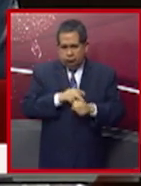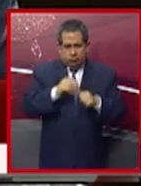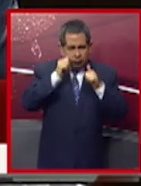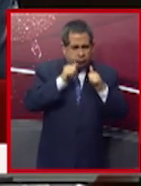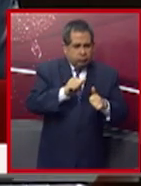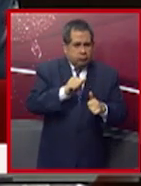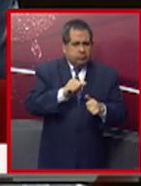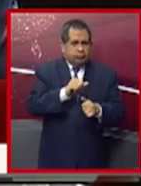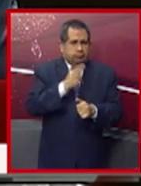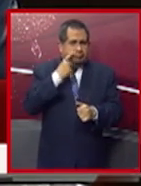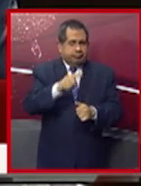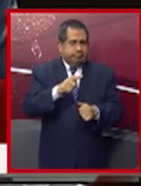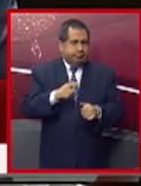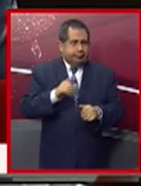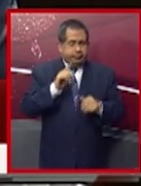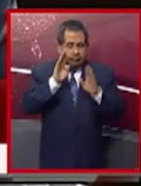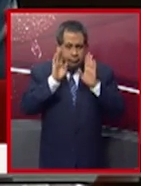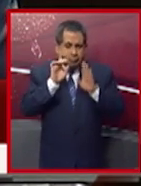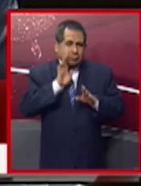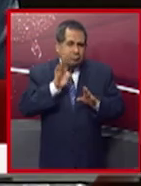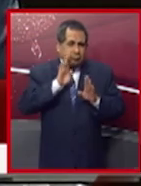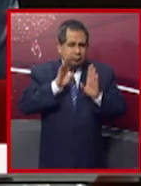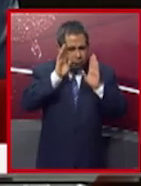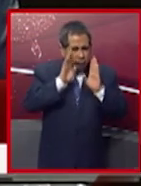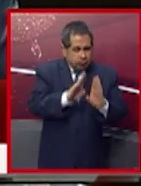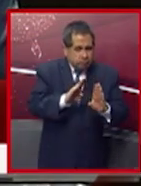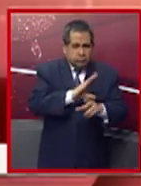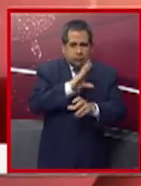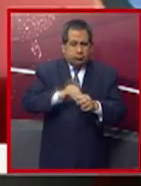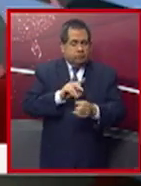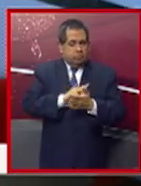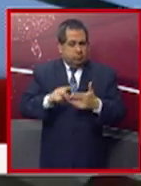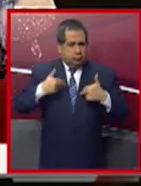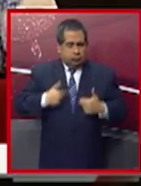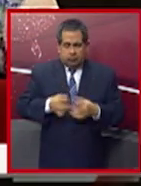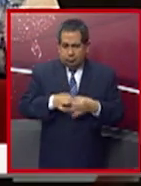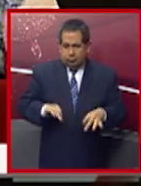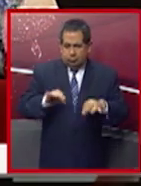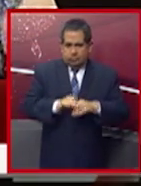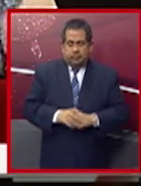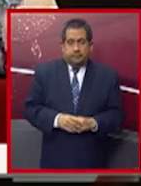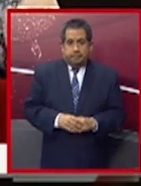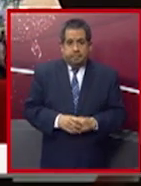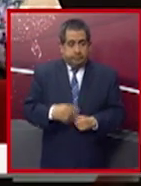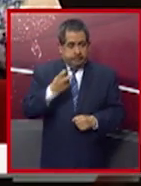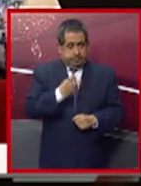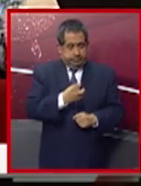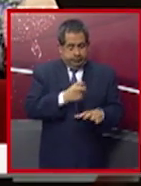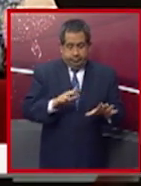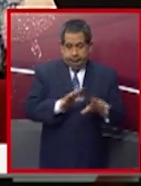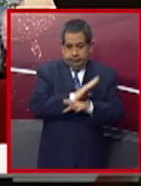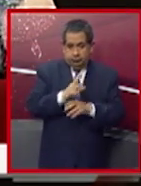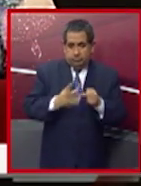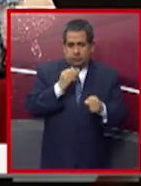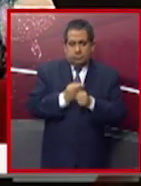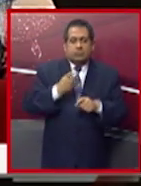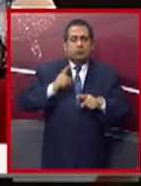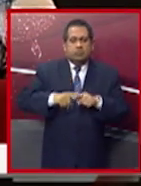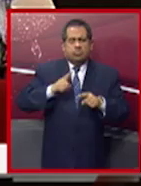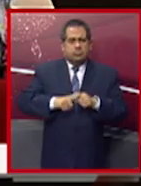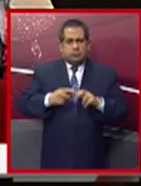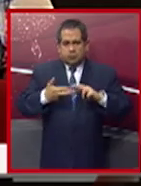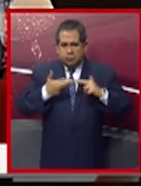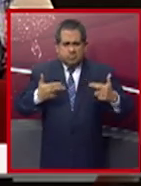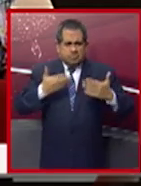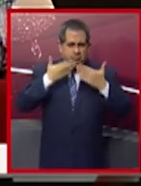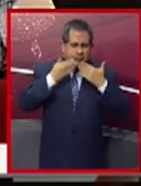atención integral con perspectiva de género y derechos humanos. Esta reforma busca que la Federación